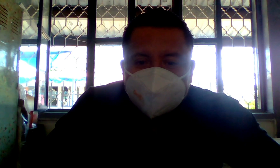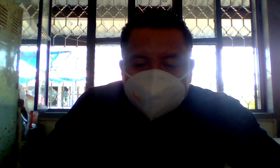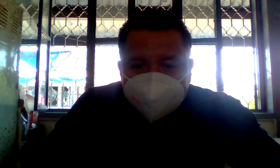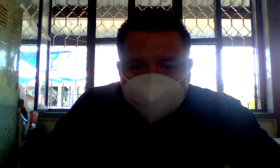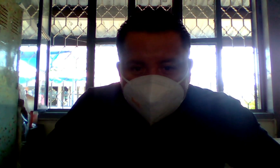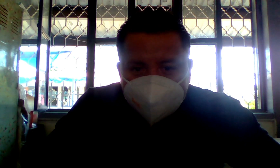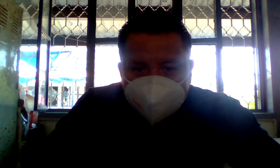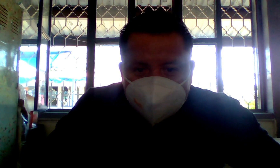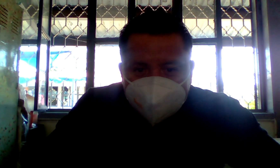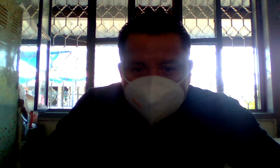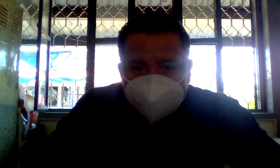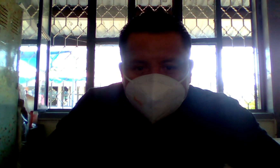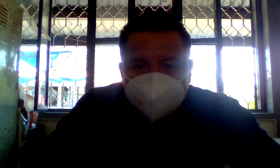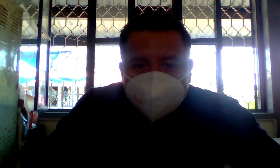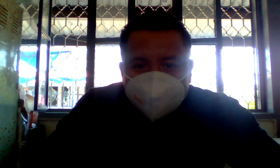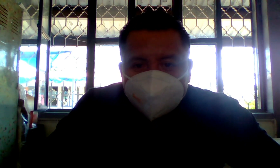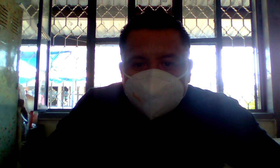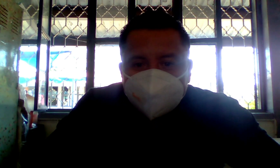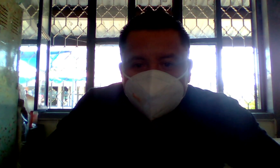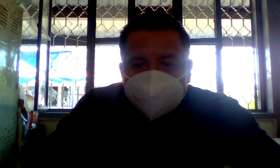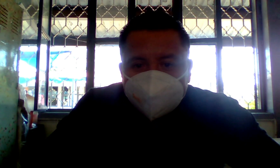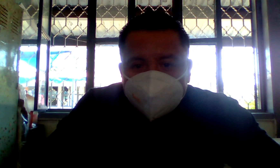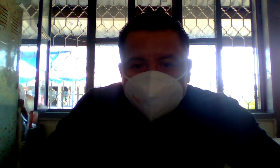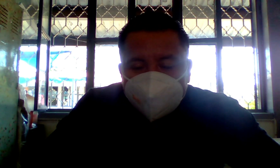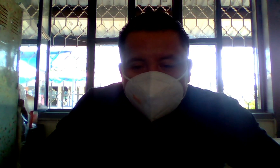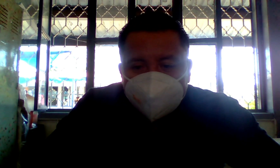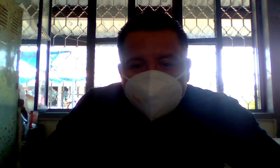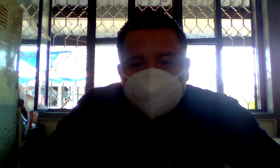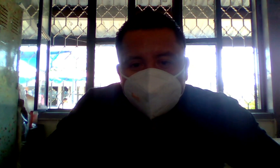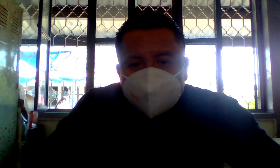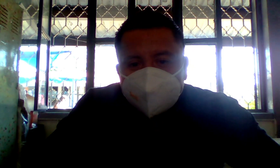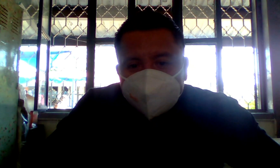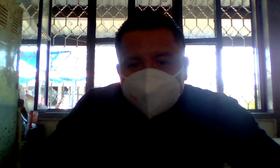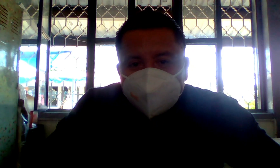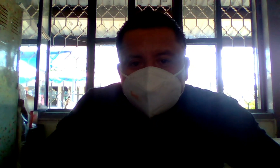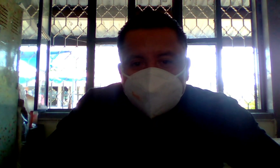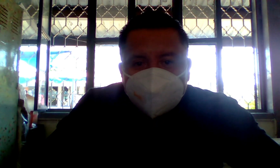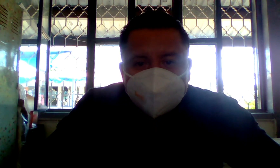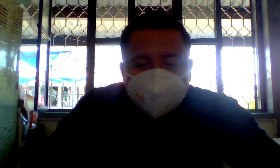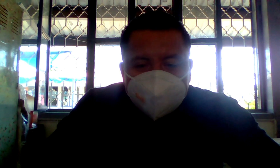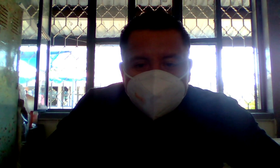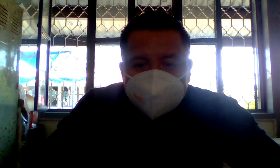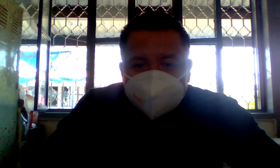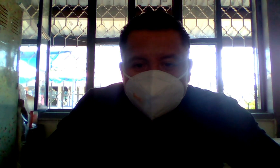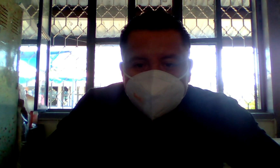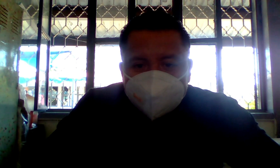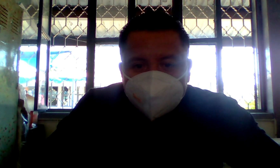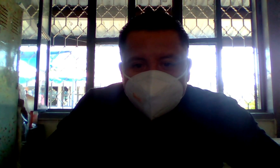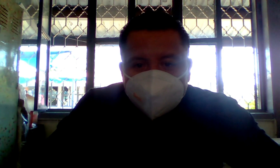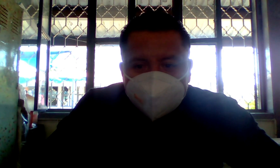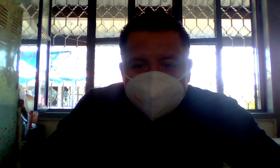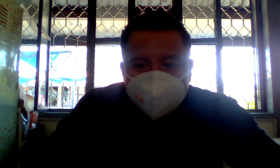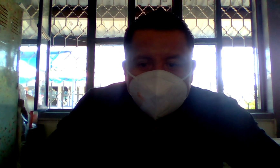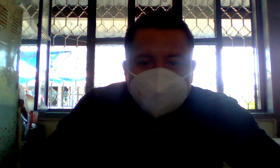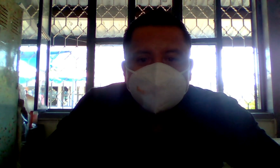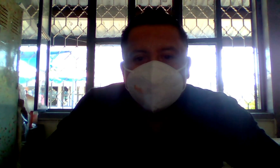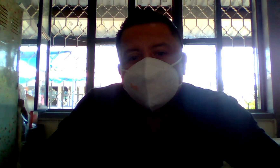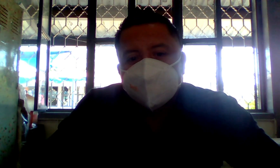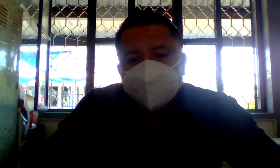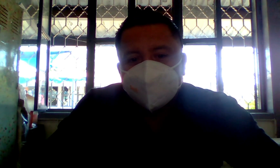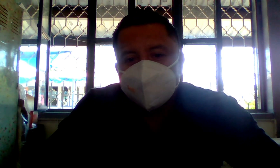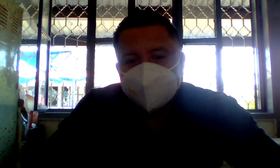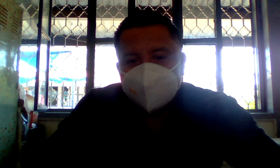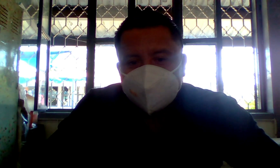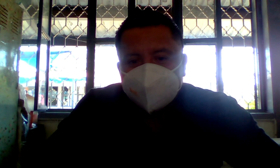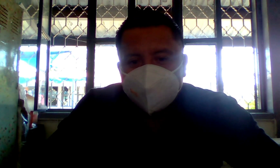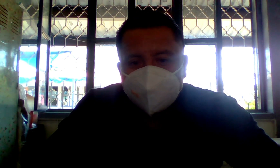extenderles mis más grandes de los afectos, mi compromiso hacia con todos y cada uno de ustedes. Aquí estamos trabajando todavía, ya